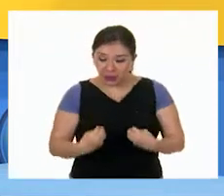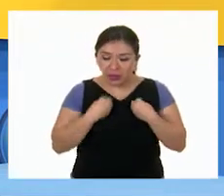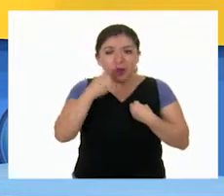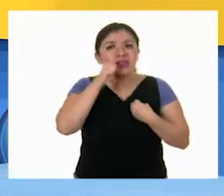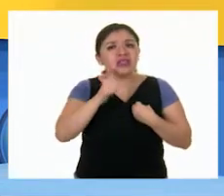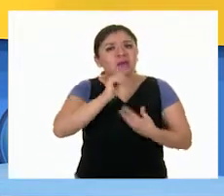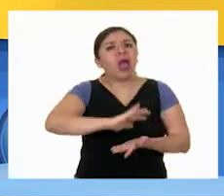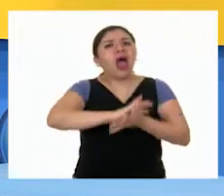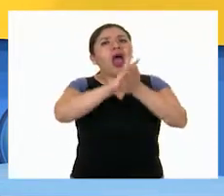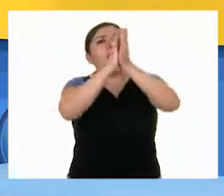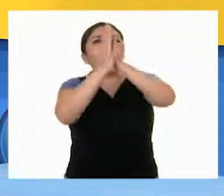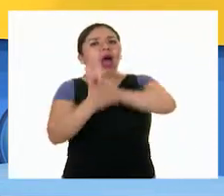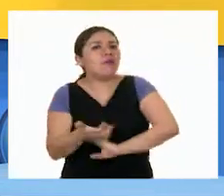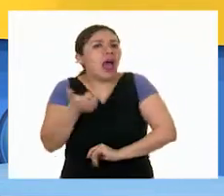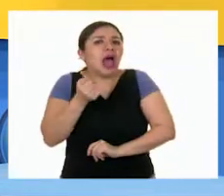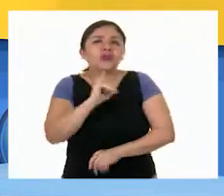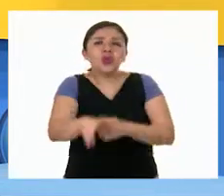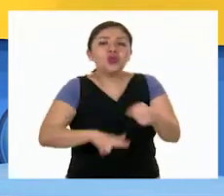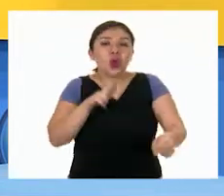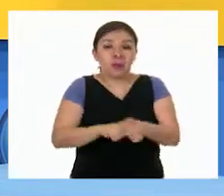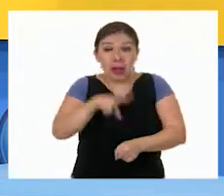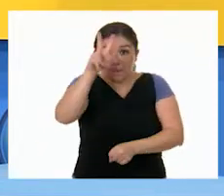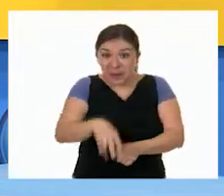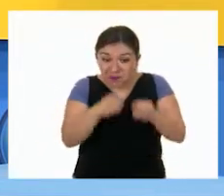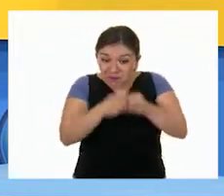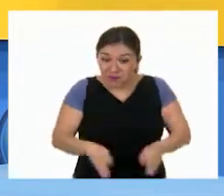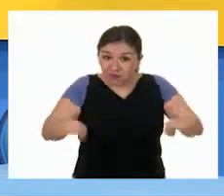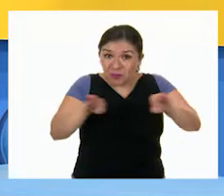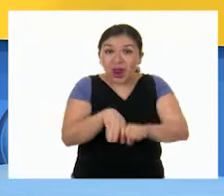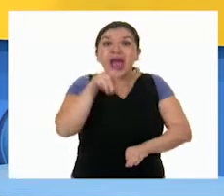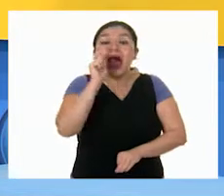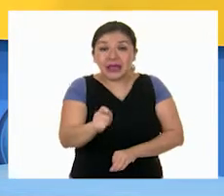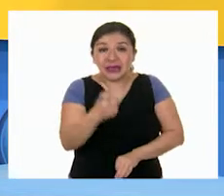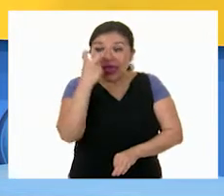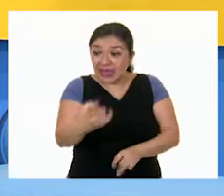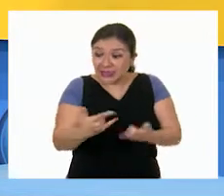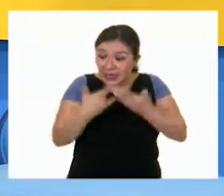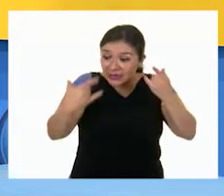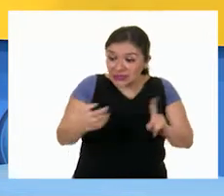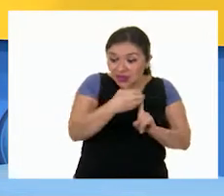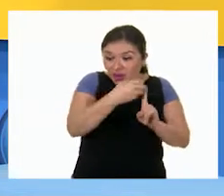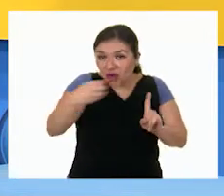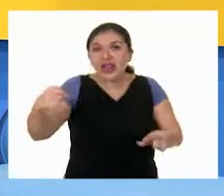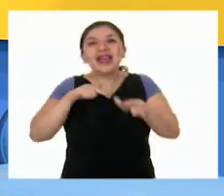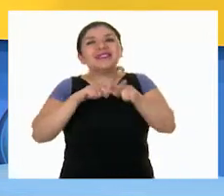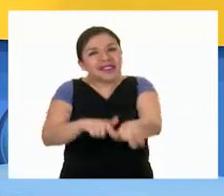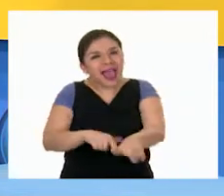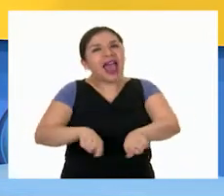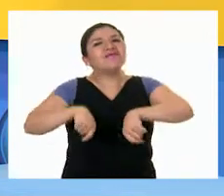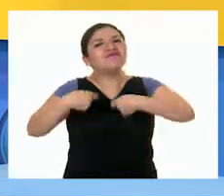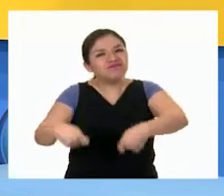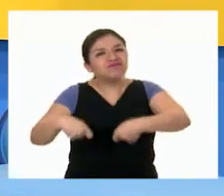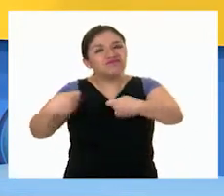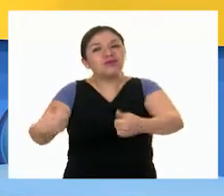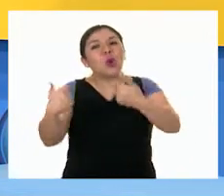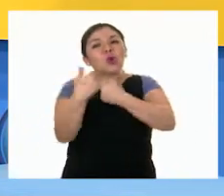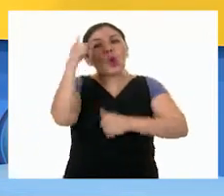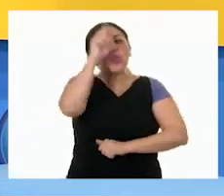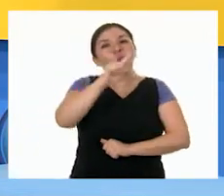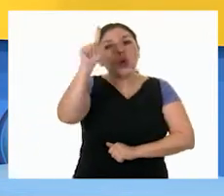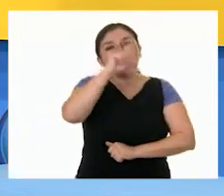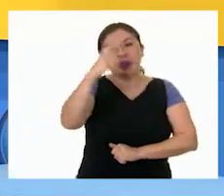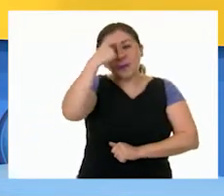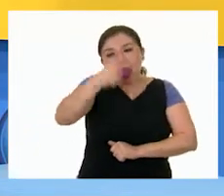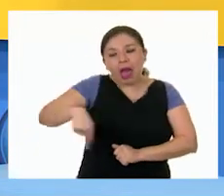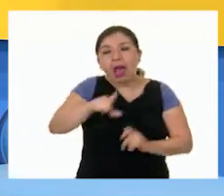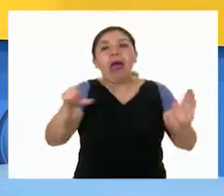se transforma. Lo verdaderamente importante es que esta fábula siga transmitiendo su mensaje, su